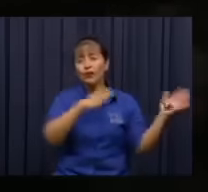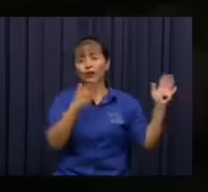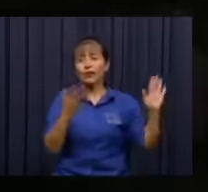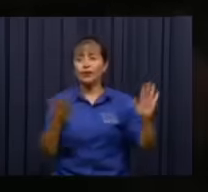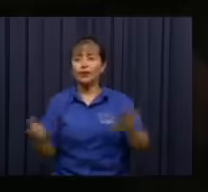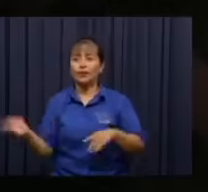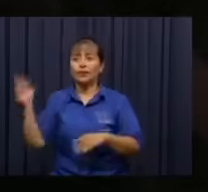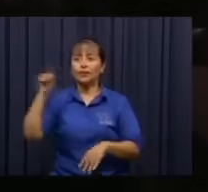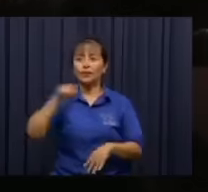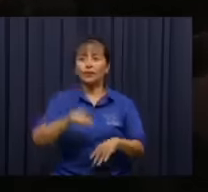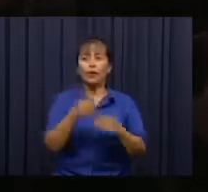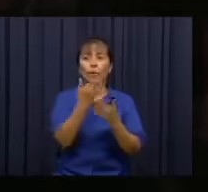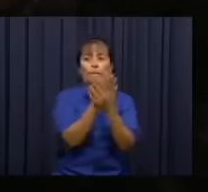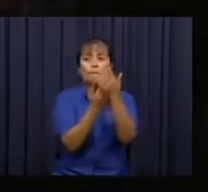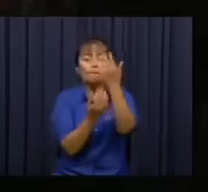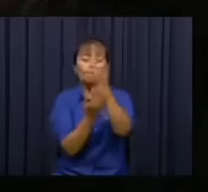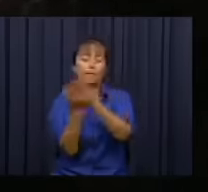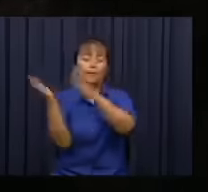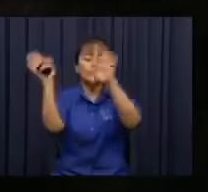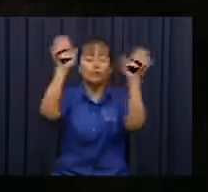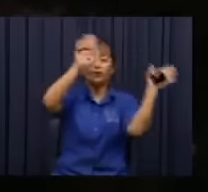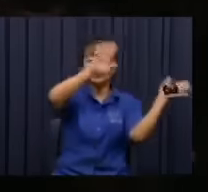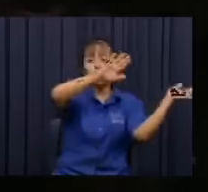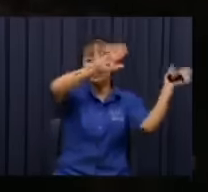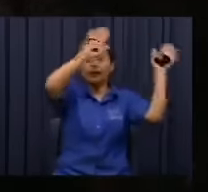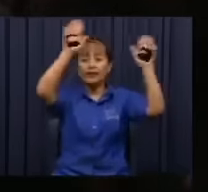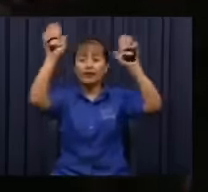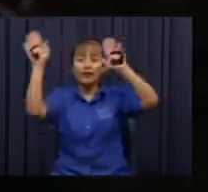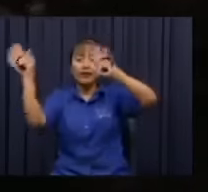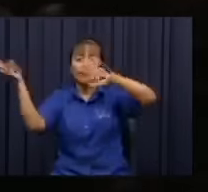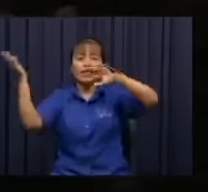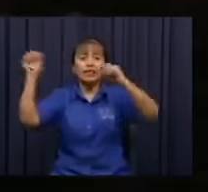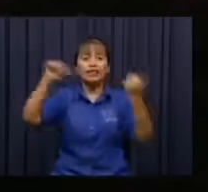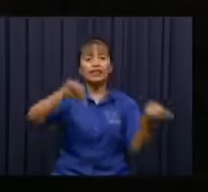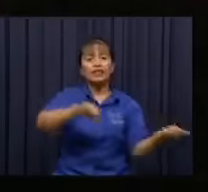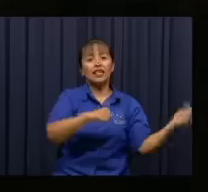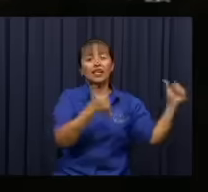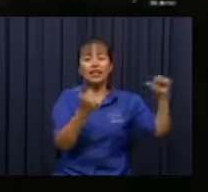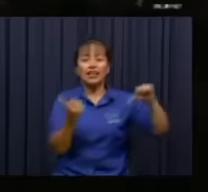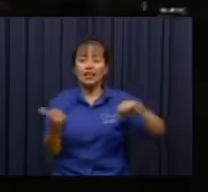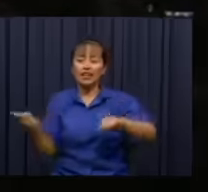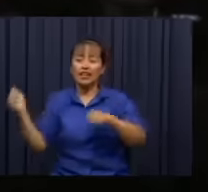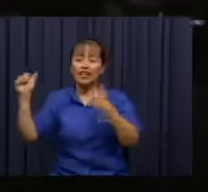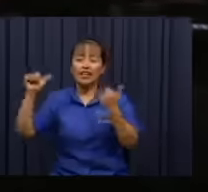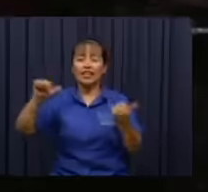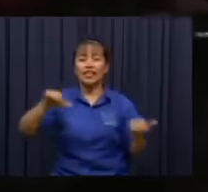Señor. Traigo mis manos llenas de alabanza.